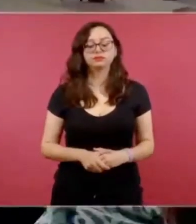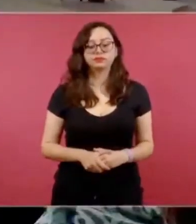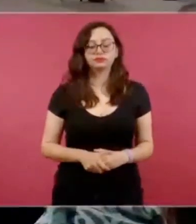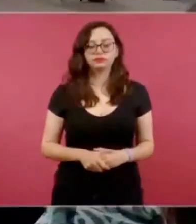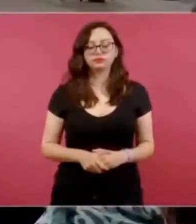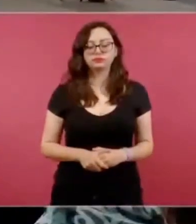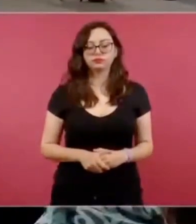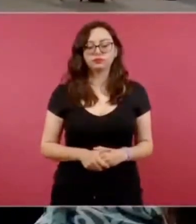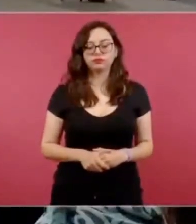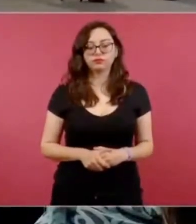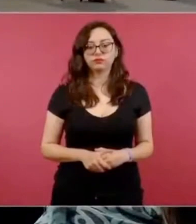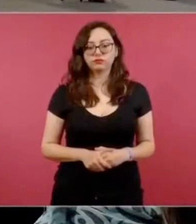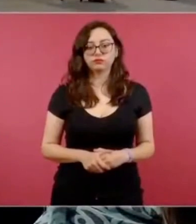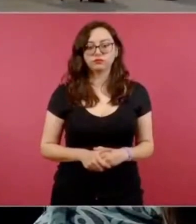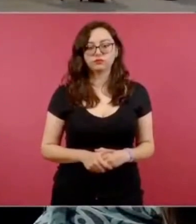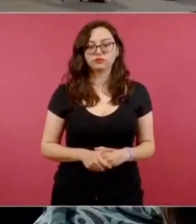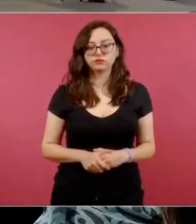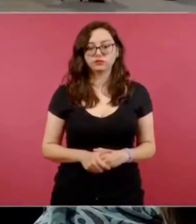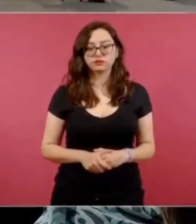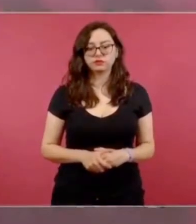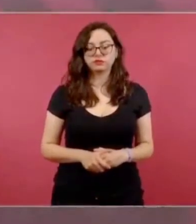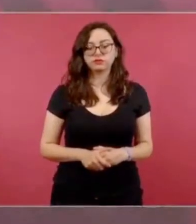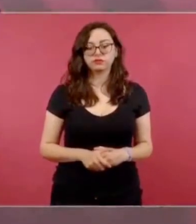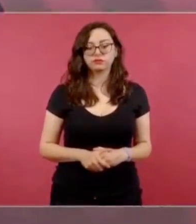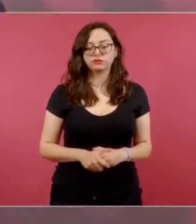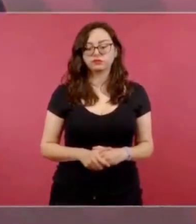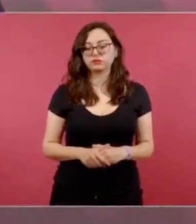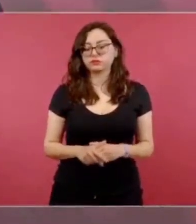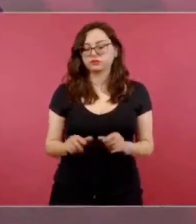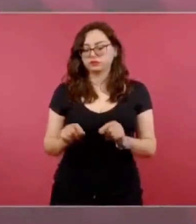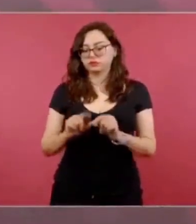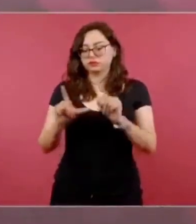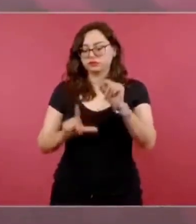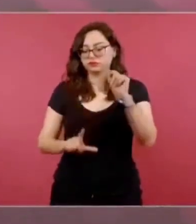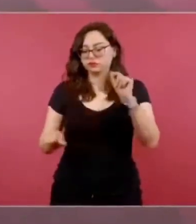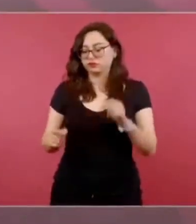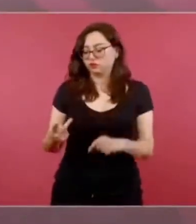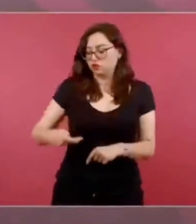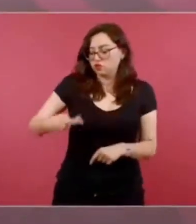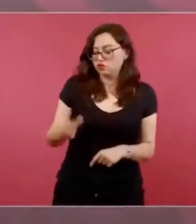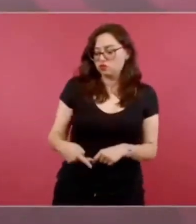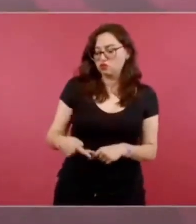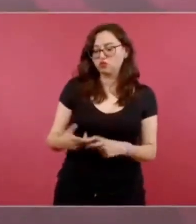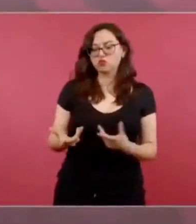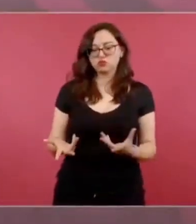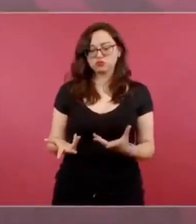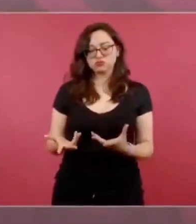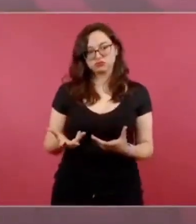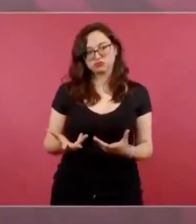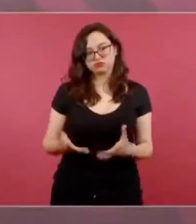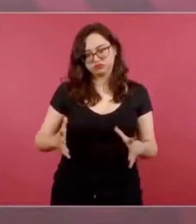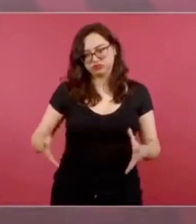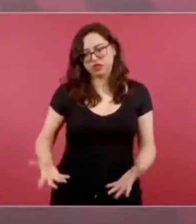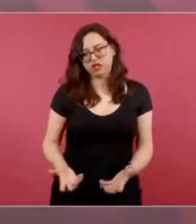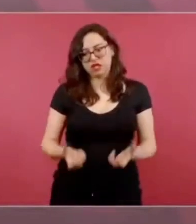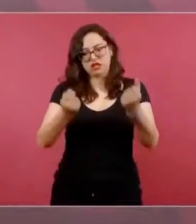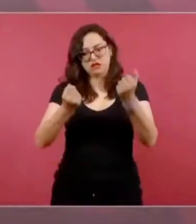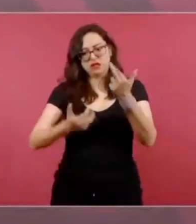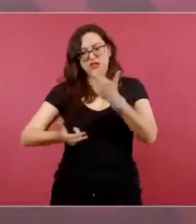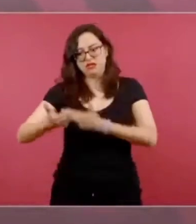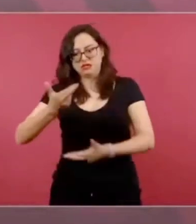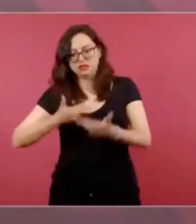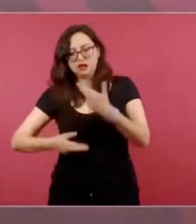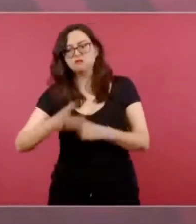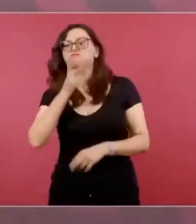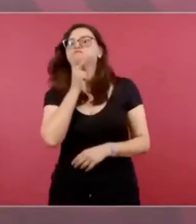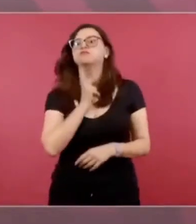el rescate de los bienes de México que Porfirio Díaz había entregado a extranjeros, el rescate del petróleo,